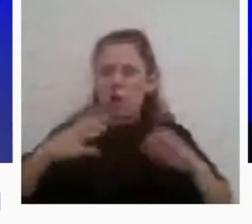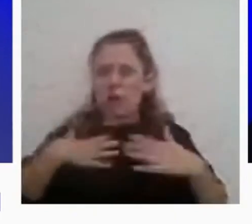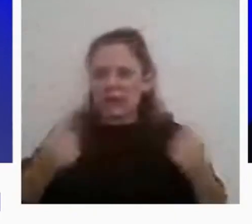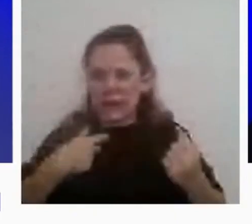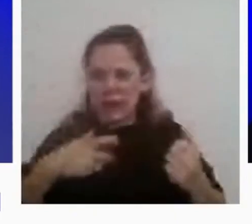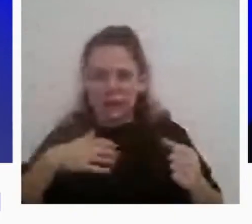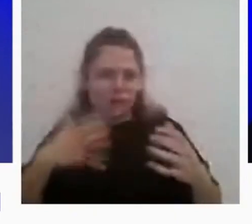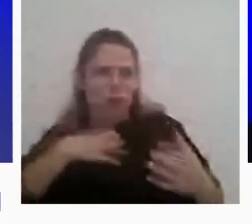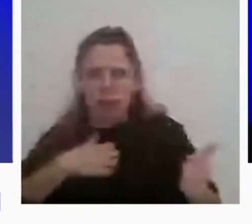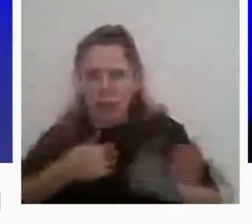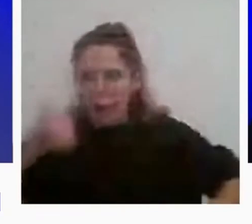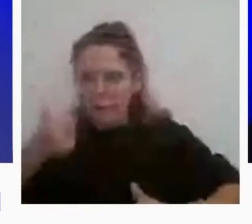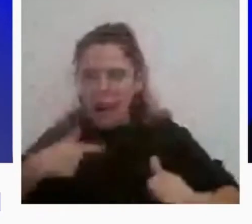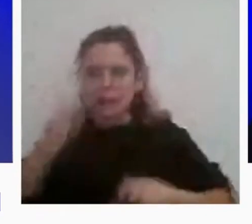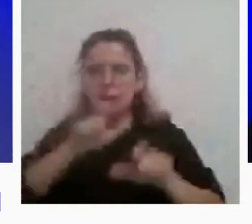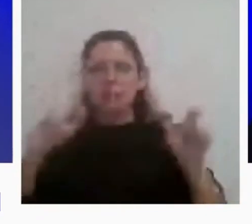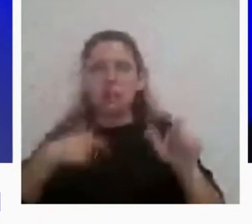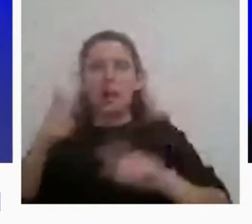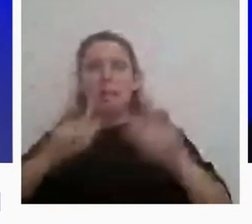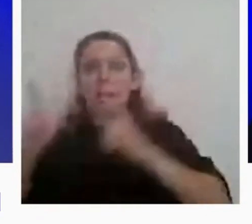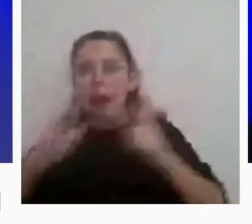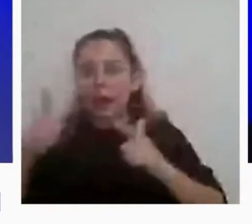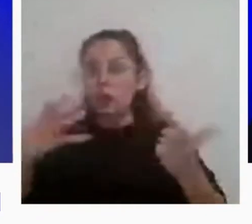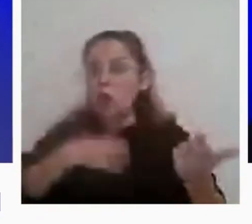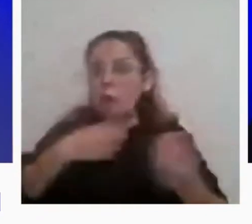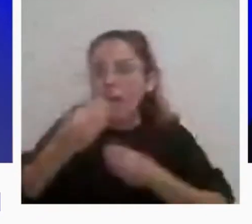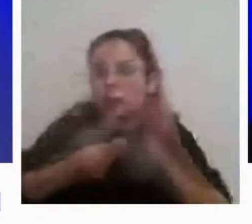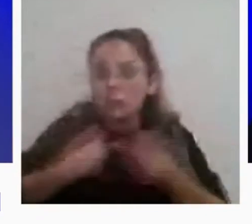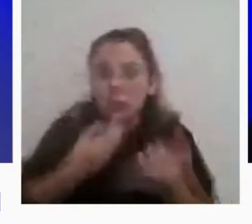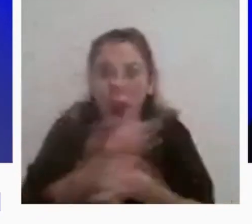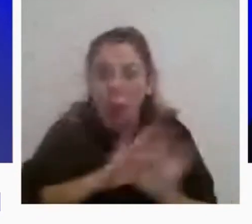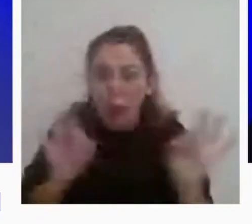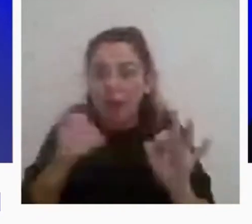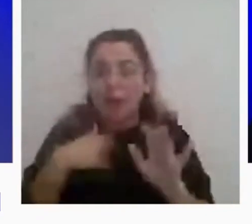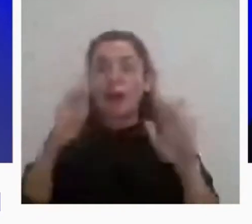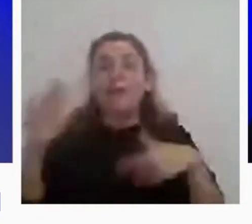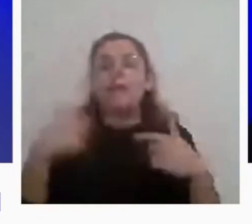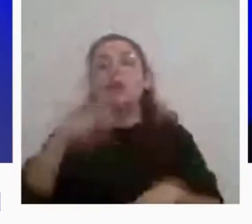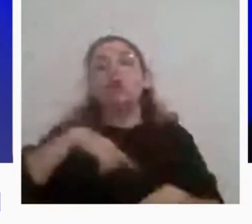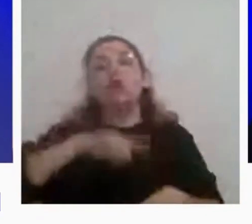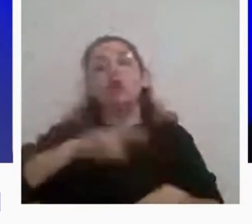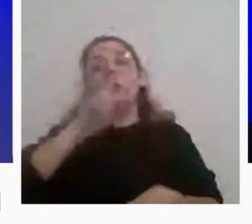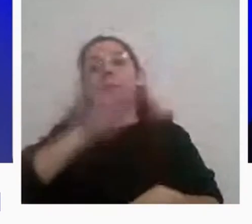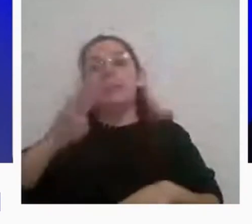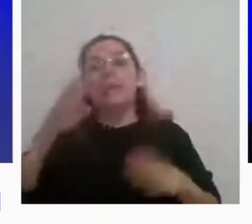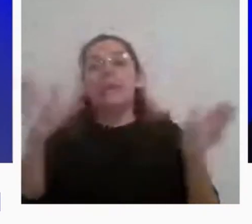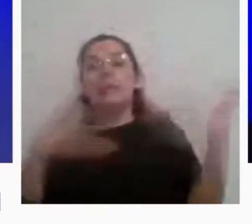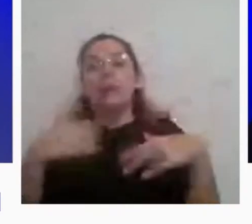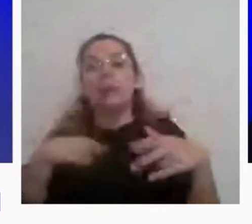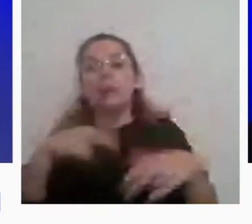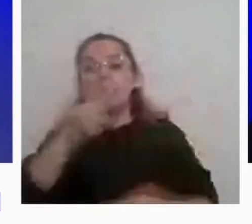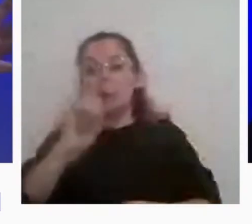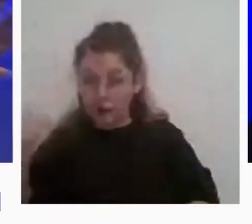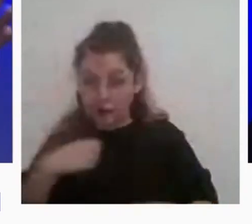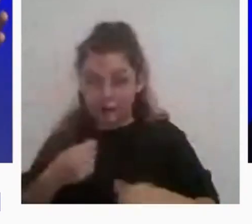nosotros decidimos en 5 días, y además fue así, fuimos la primera plataforma en el mundo, publicada el 23 de marzo del 2020, en